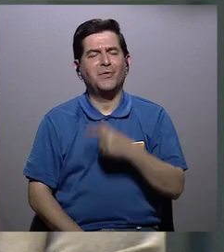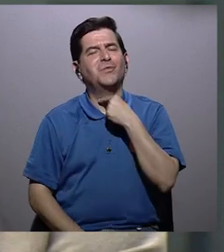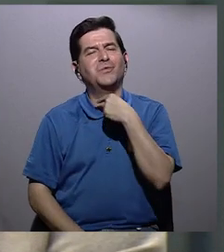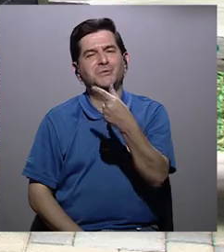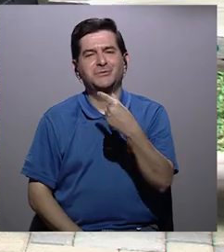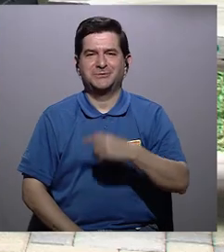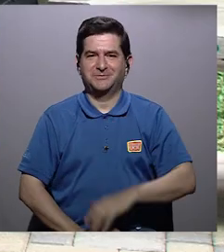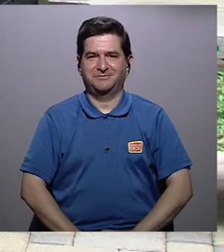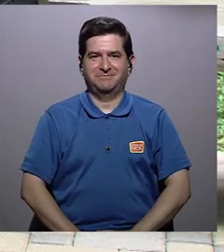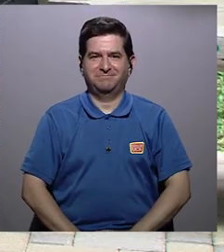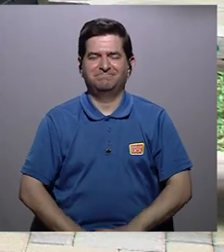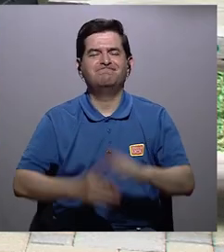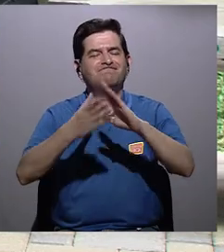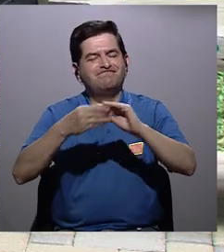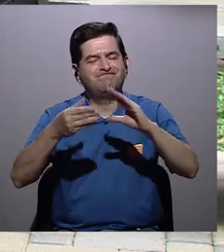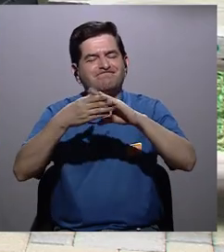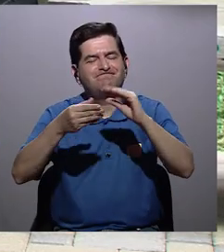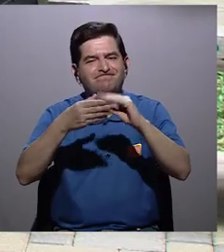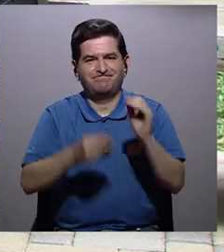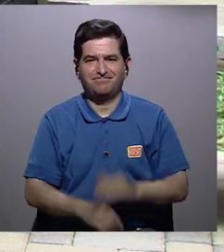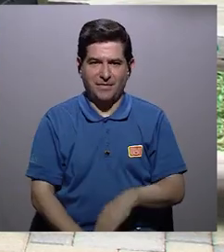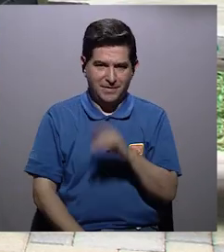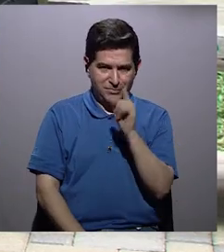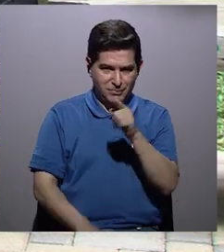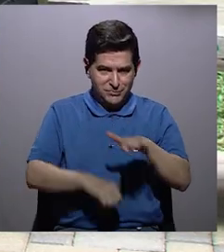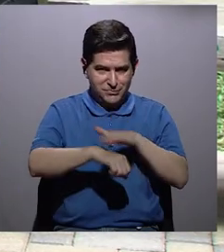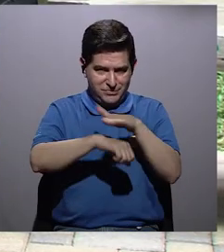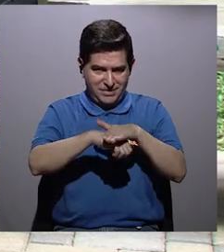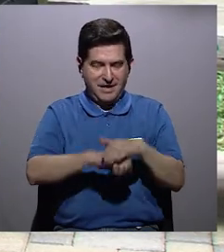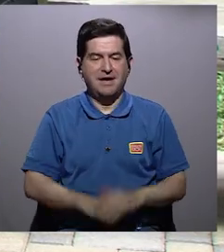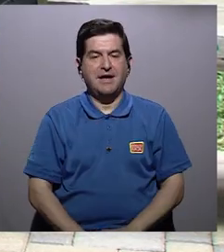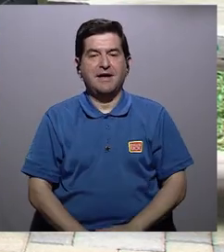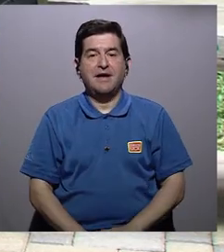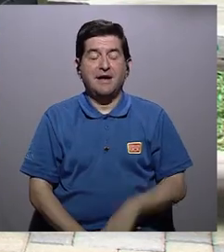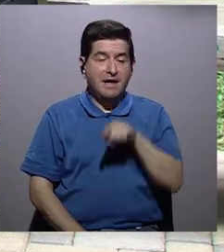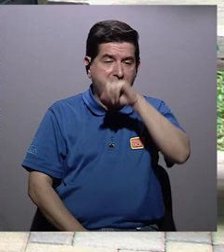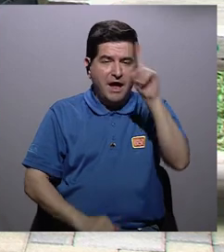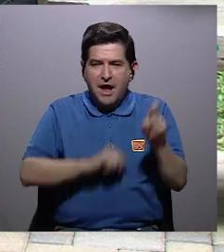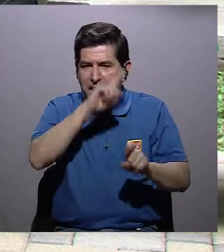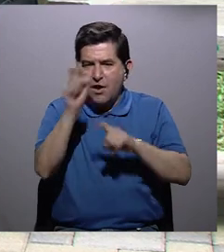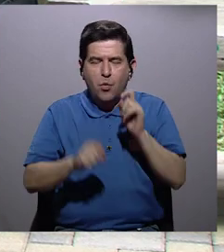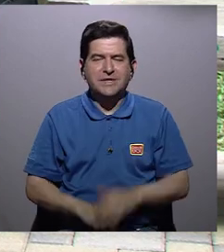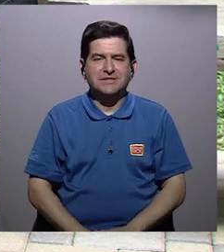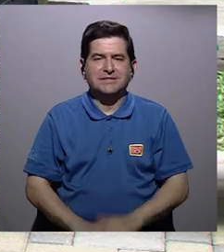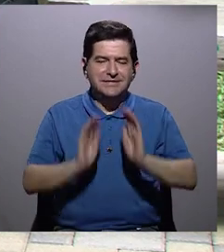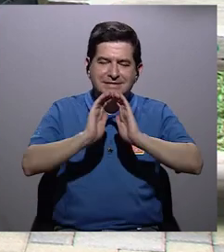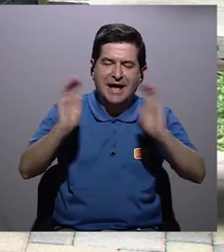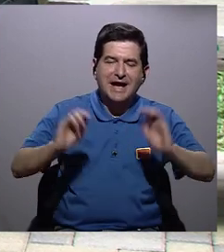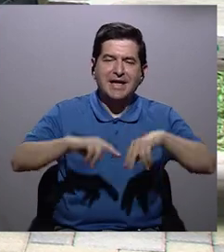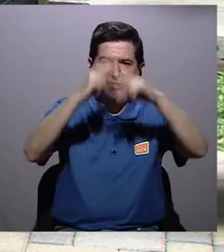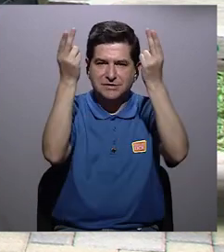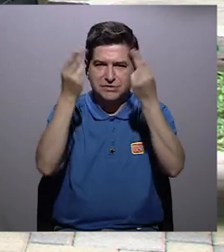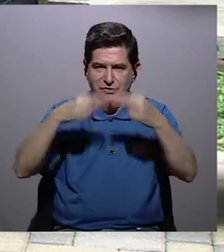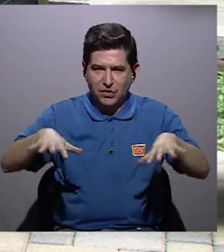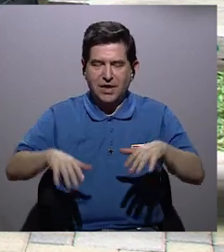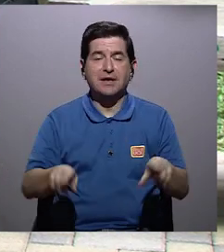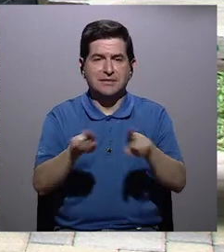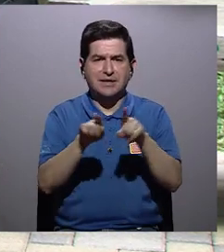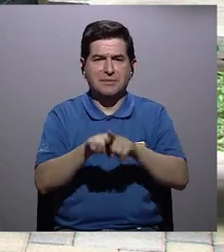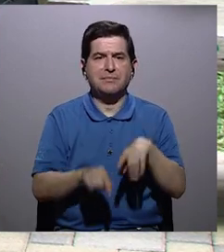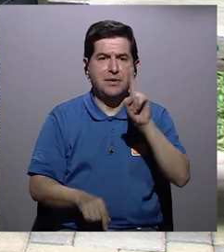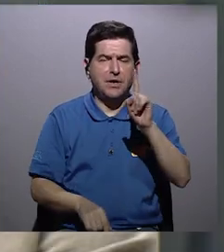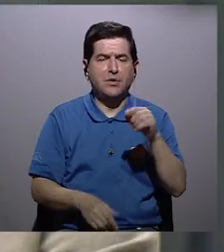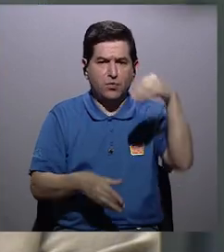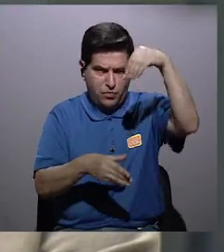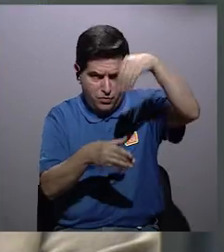gusto. Coméntenos por favor un poco, a ver, la encuesta Kids Online es parte también como de otro proyecto que se llama Global Kids Online.